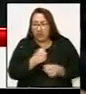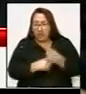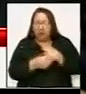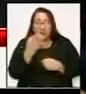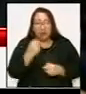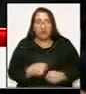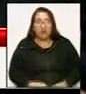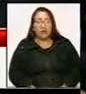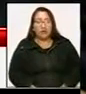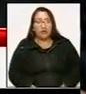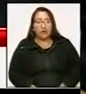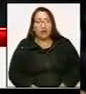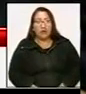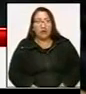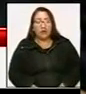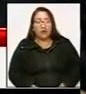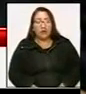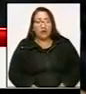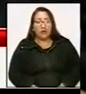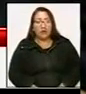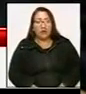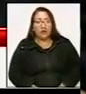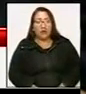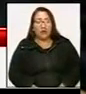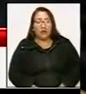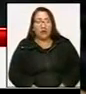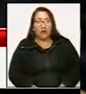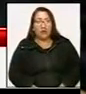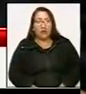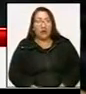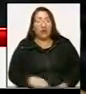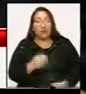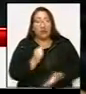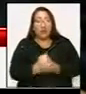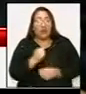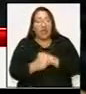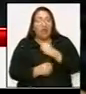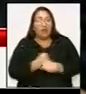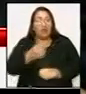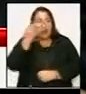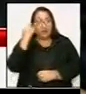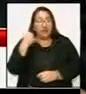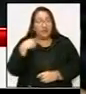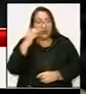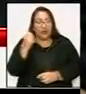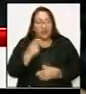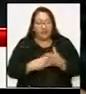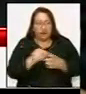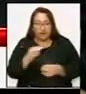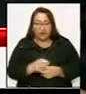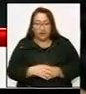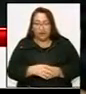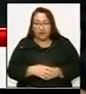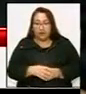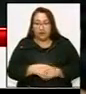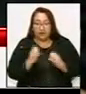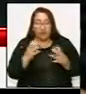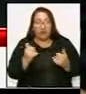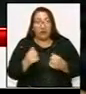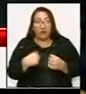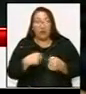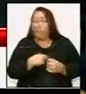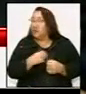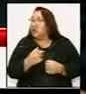pasado. Entonces esto ya está aprobado desde el año anterior. Y creo que, bueno, el día de hoy